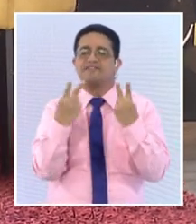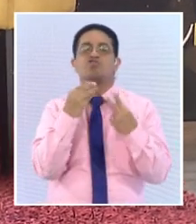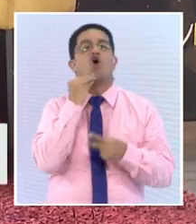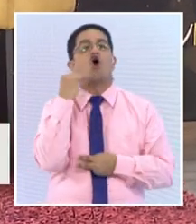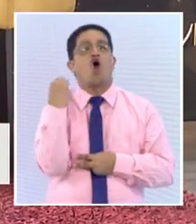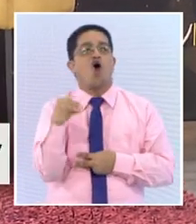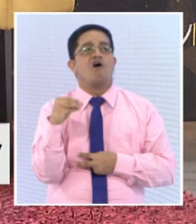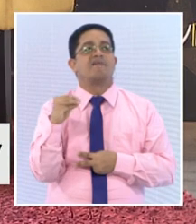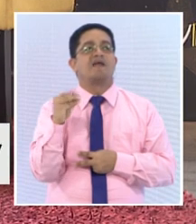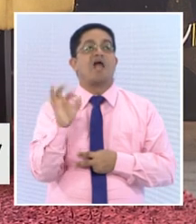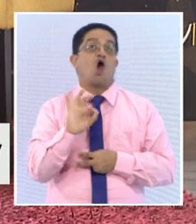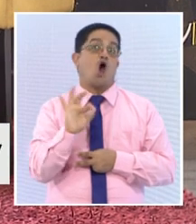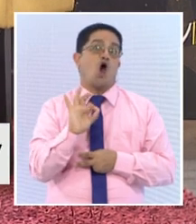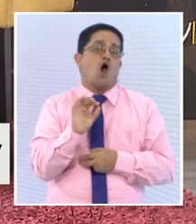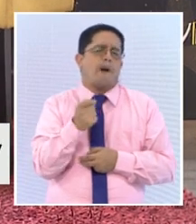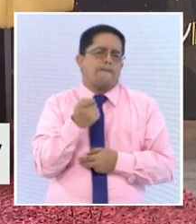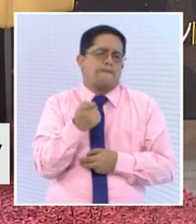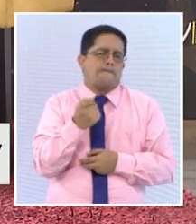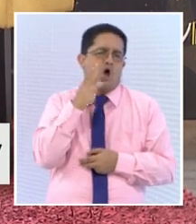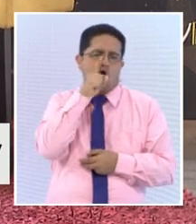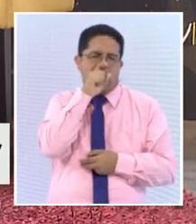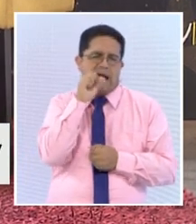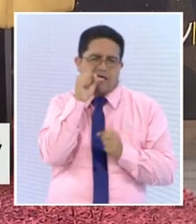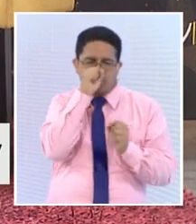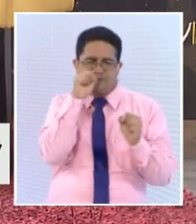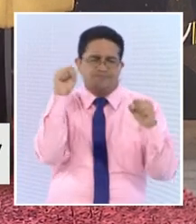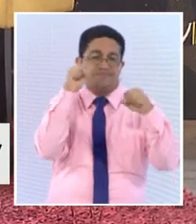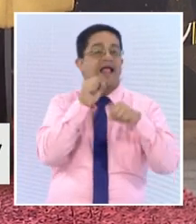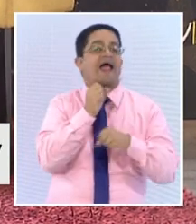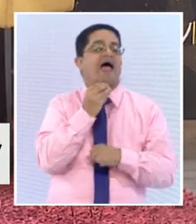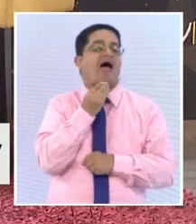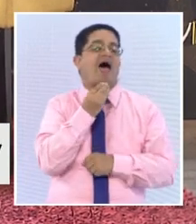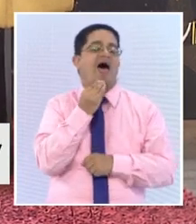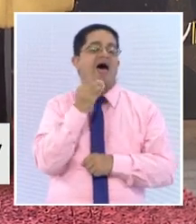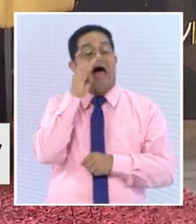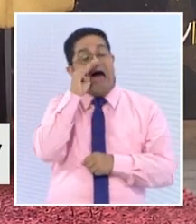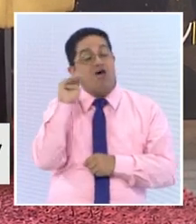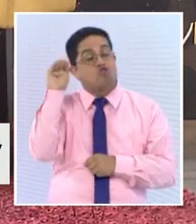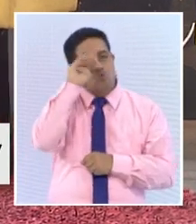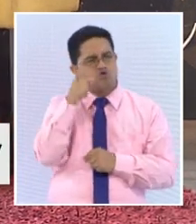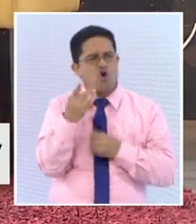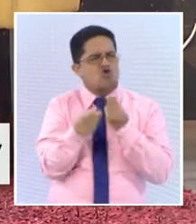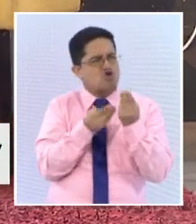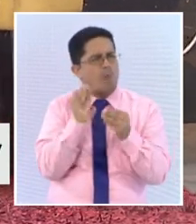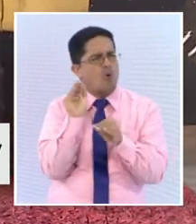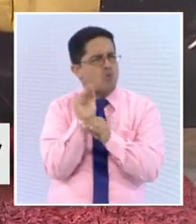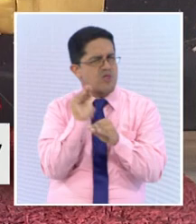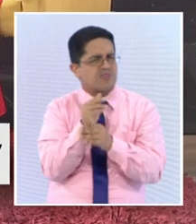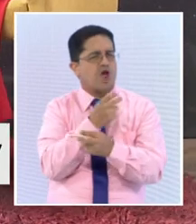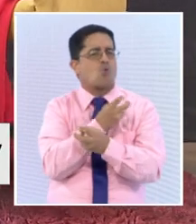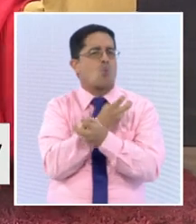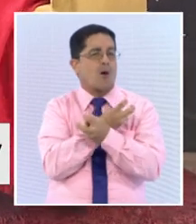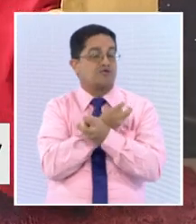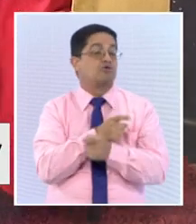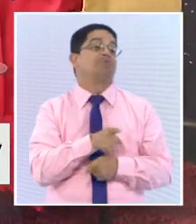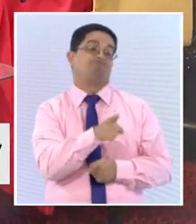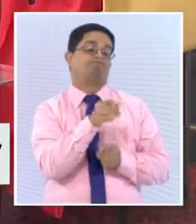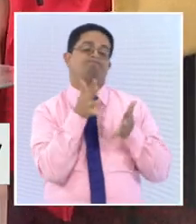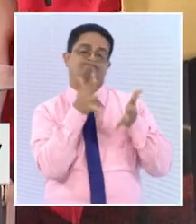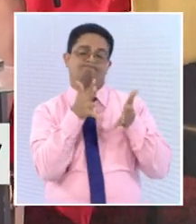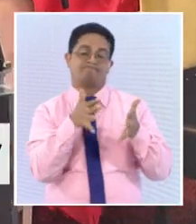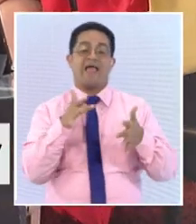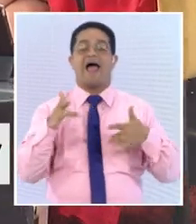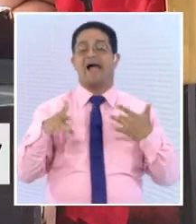un poquito más, con edad más avanzada, esos adultos jóvenes, para cuidar nuestros huesos. Sí, las recomendaciones son realizar actividad